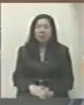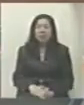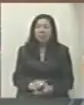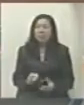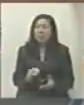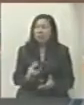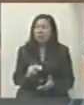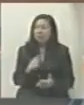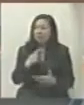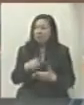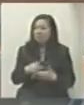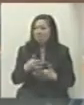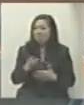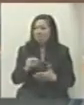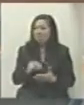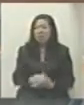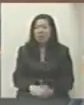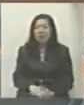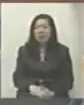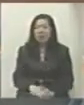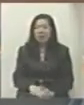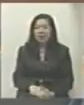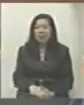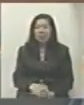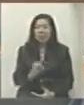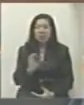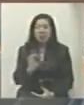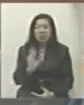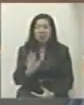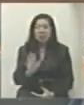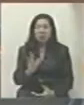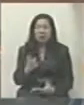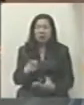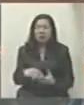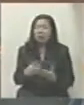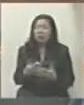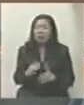amplia y se borre efectivamente el punto 5, que